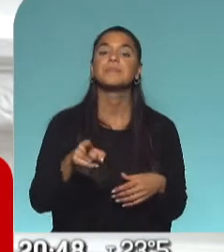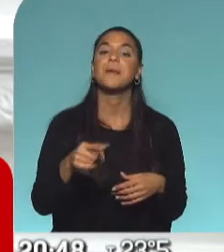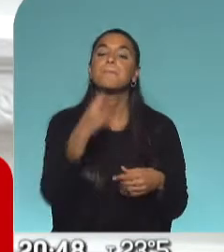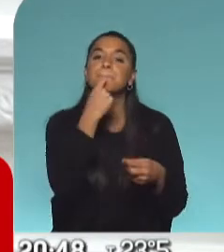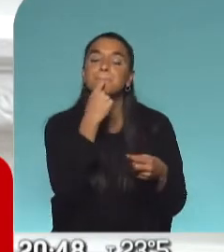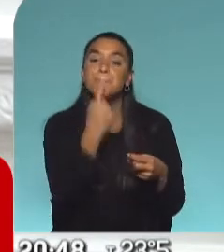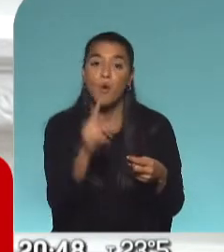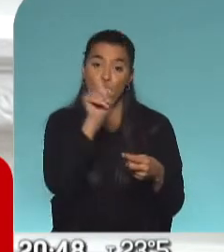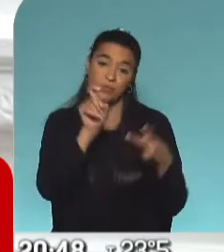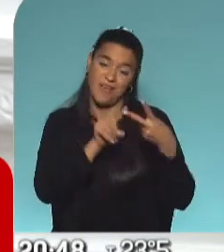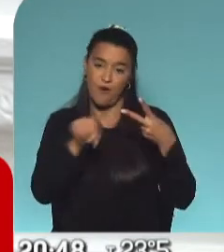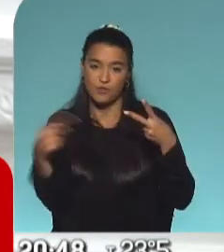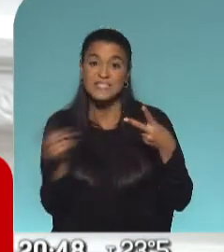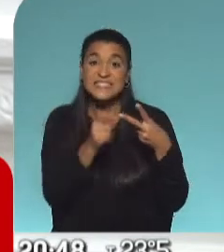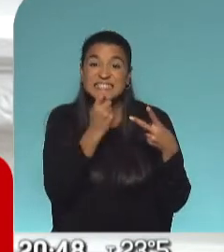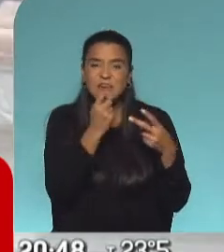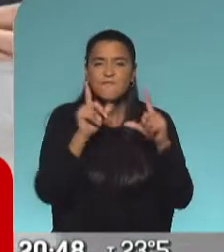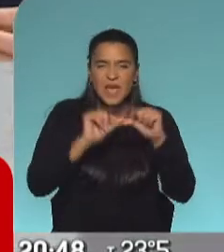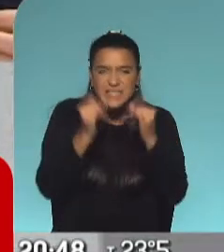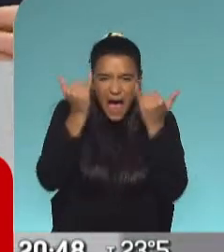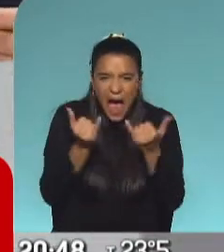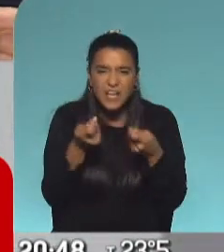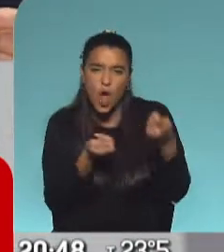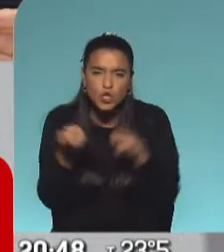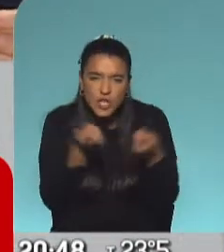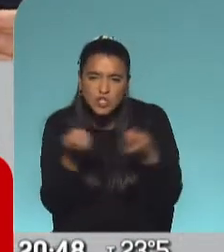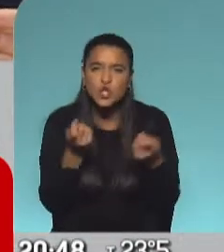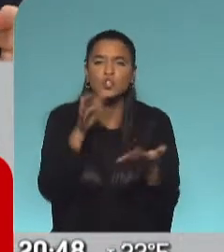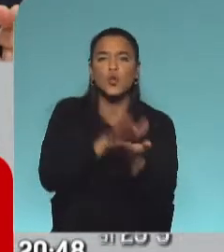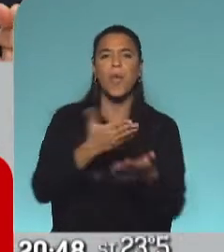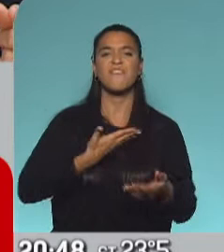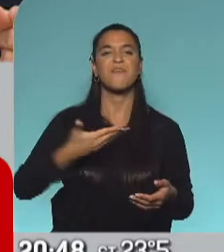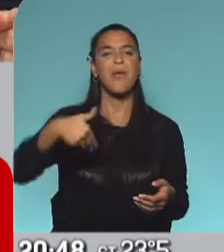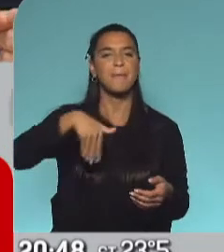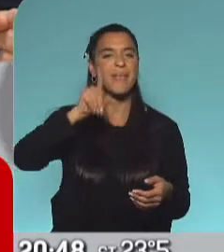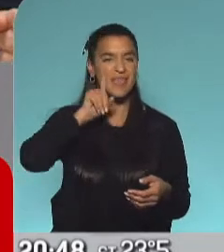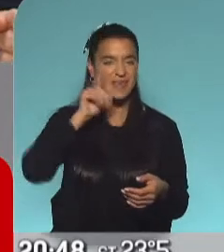consulta en una, si ya tiene fechas de comienzo de negociación con el FMI.